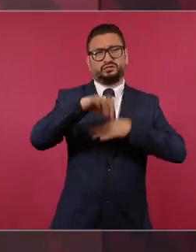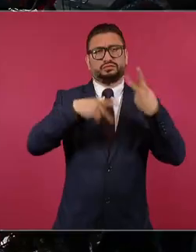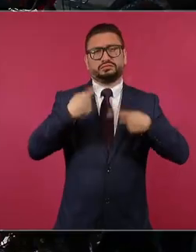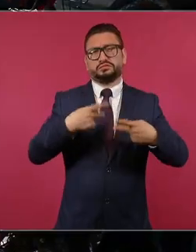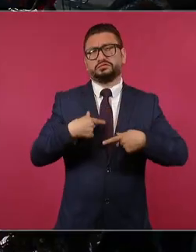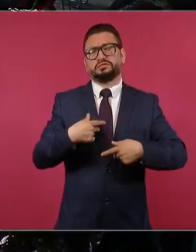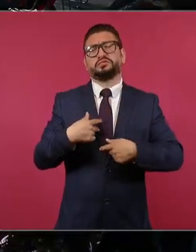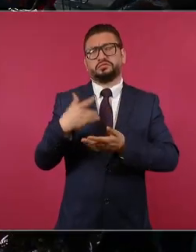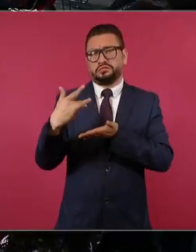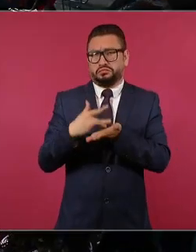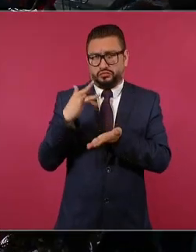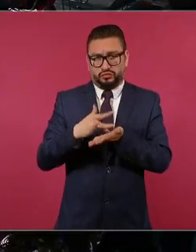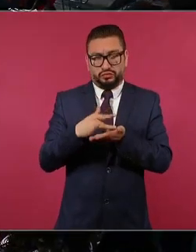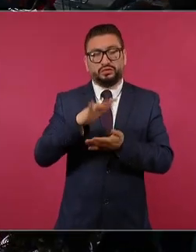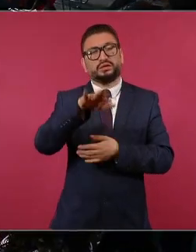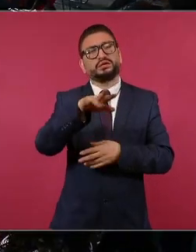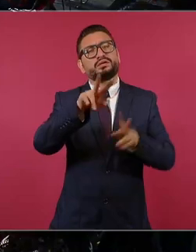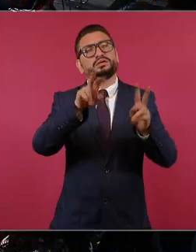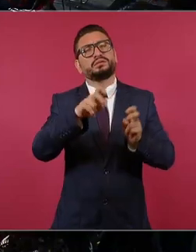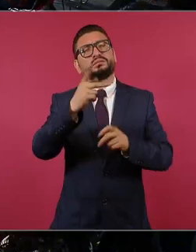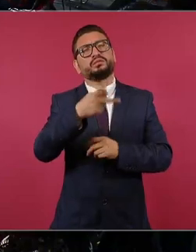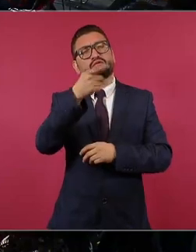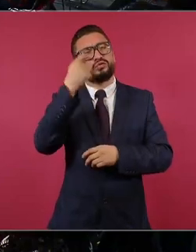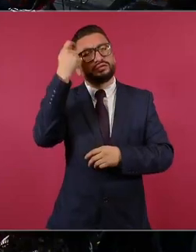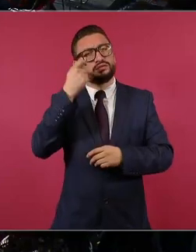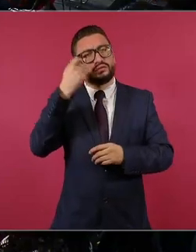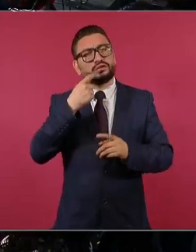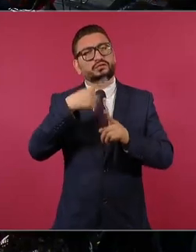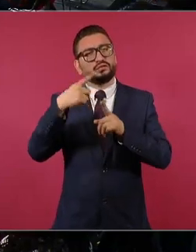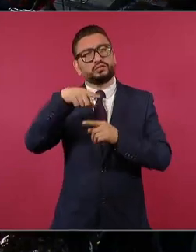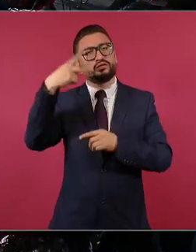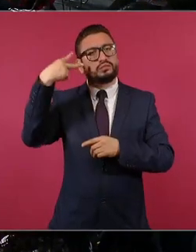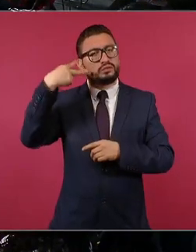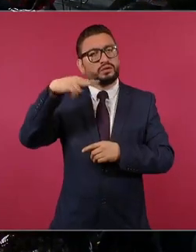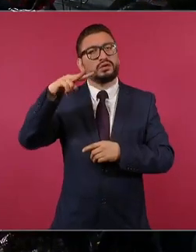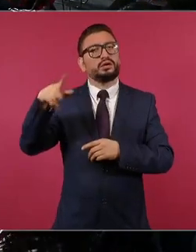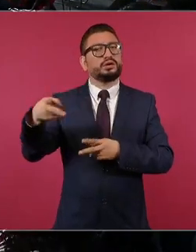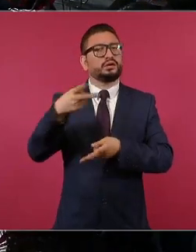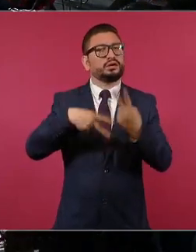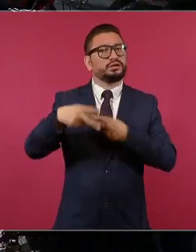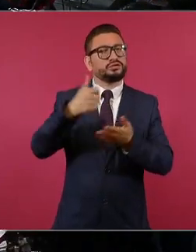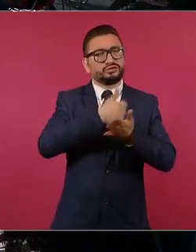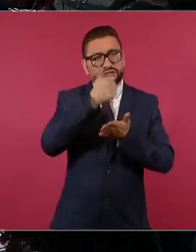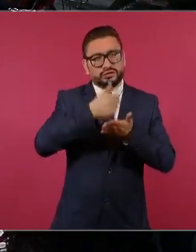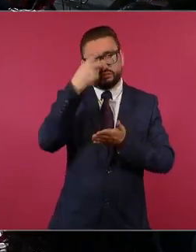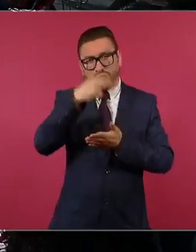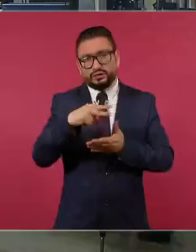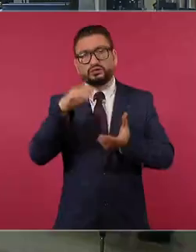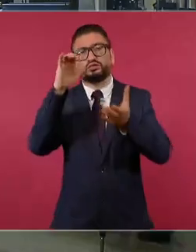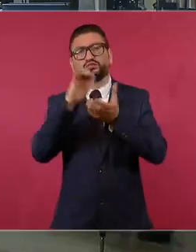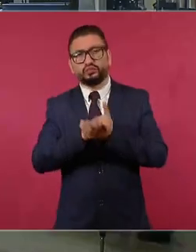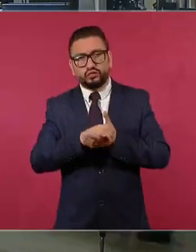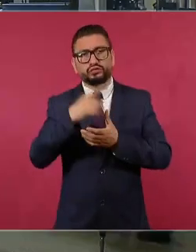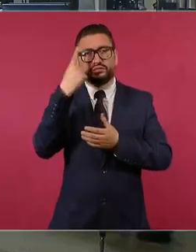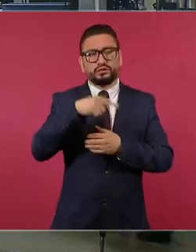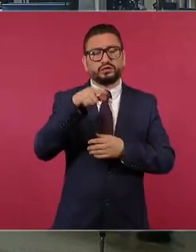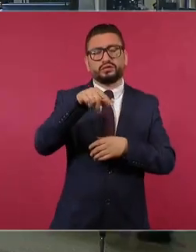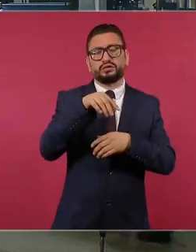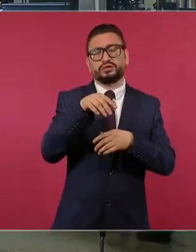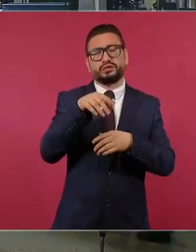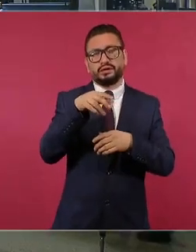torno a este tema de su retiro, presidente, ha hablado también de que hará algunos viajes a la Ciudad de México para visitar a su esposa, la doctora Beatriz Gutiérrez